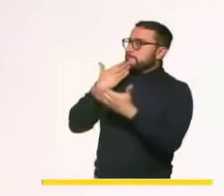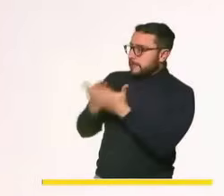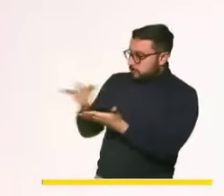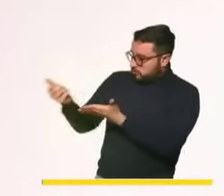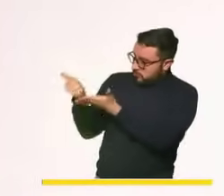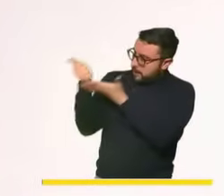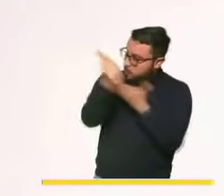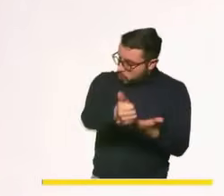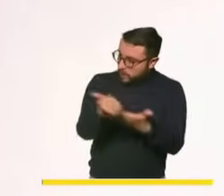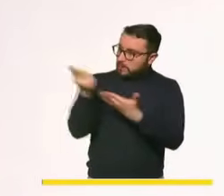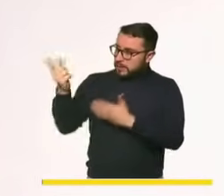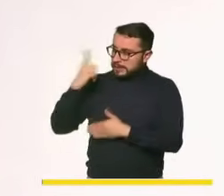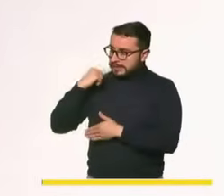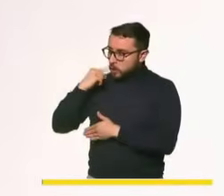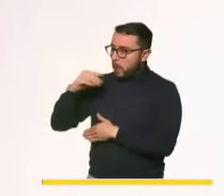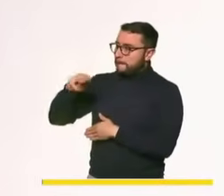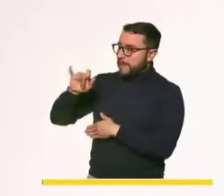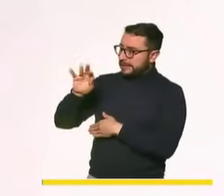su colaboración.